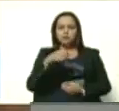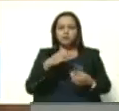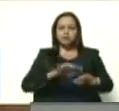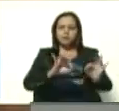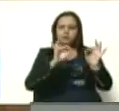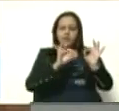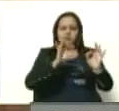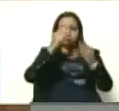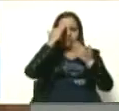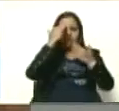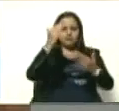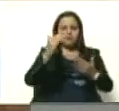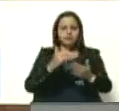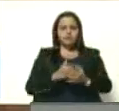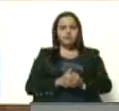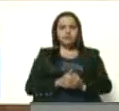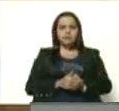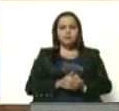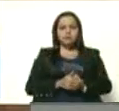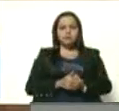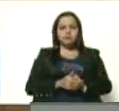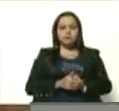especialmente quisiera